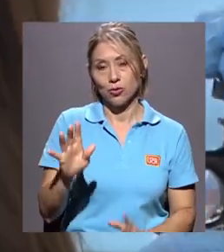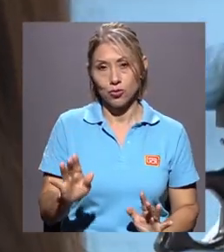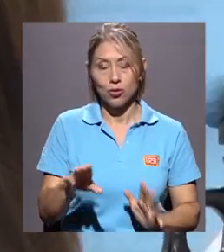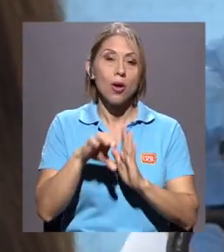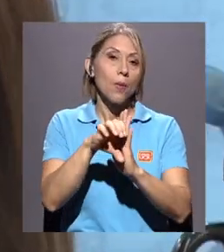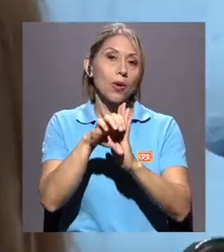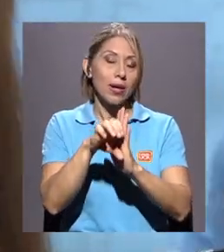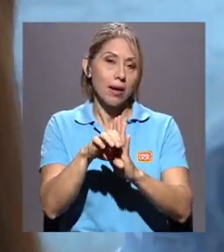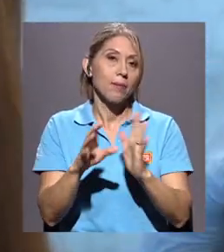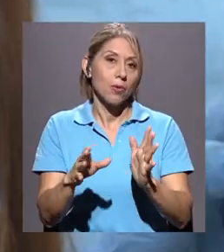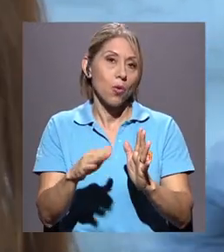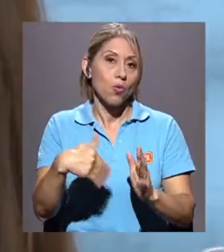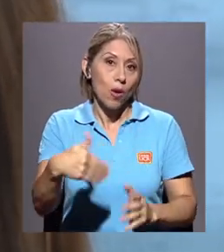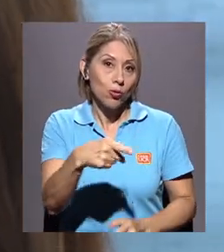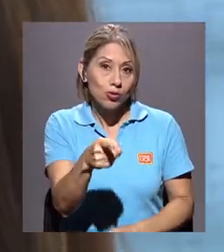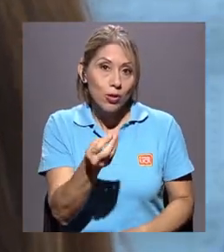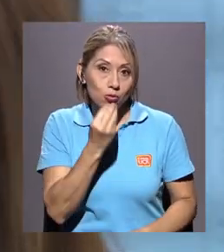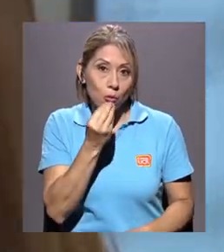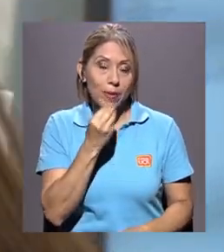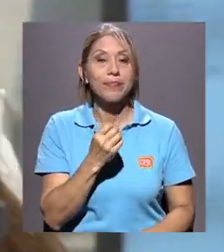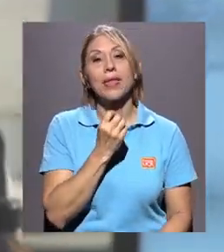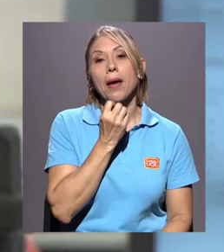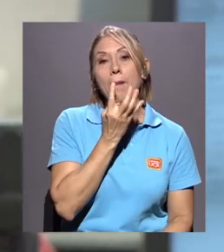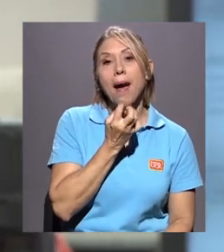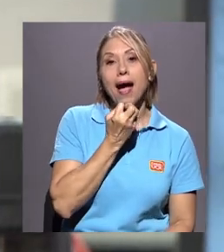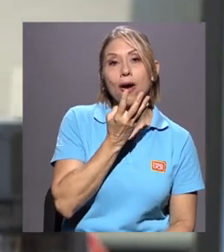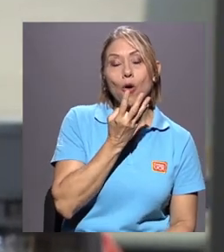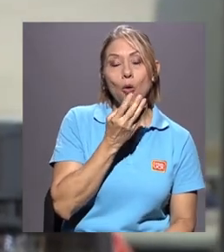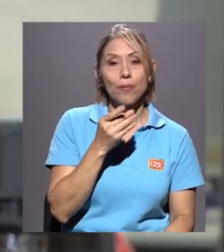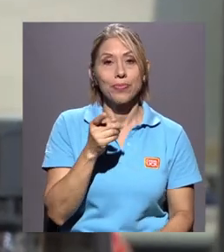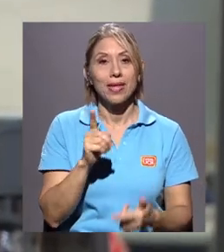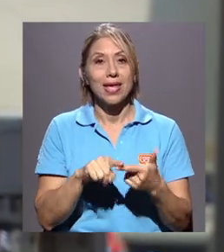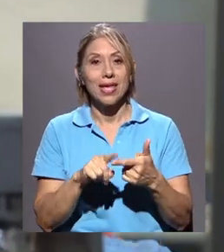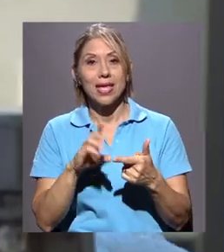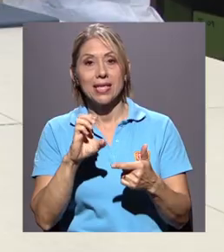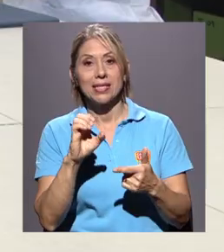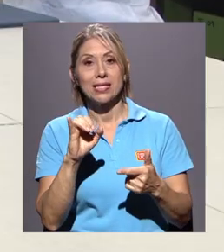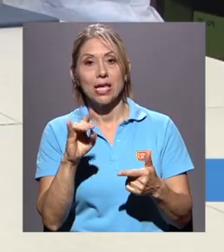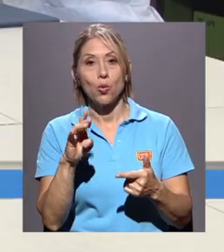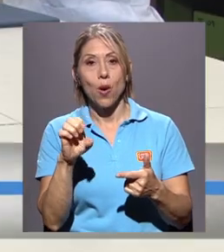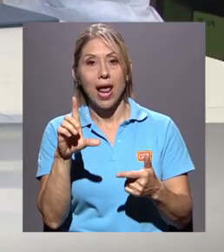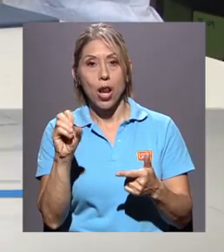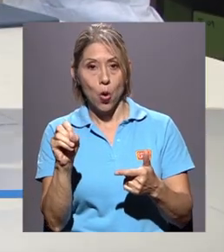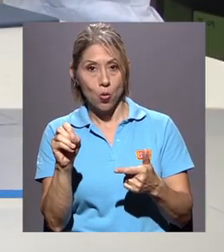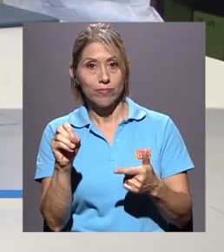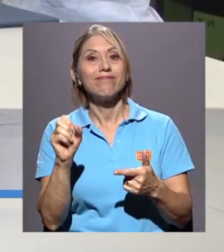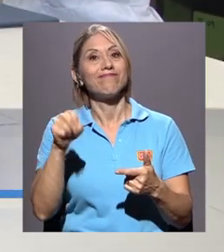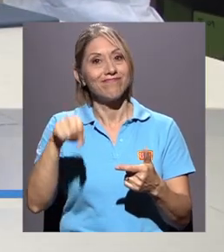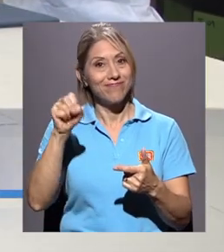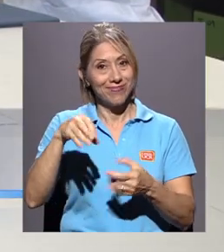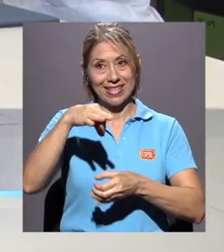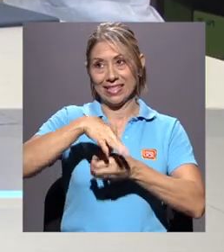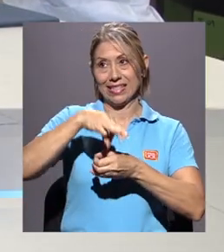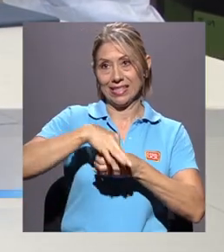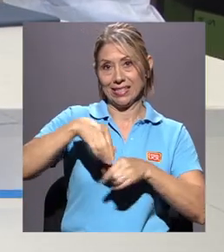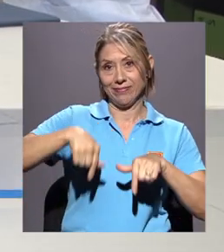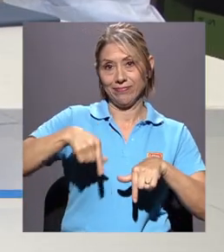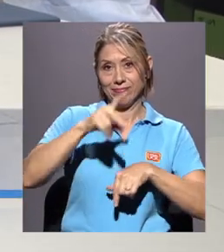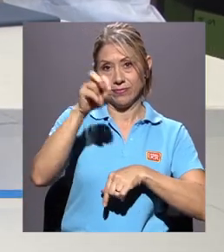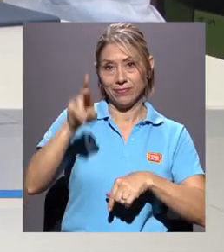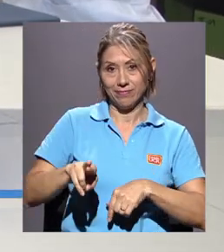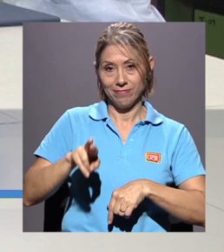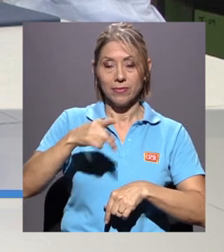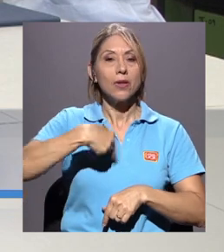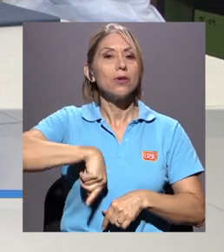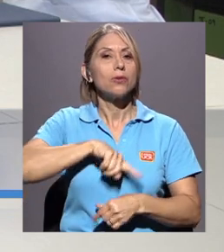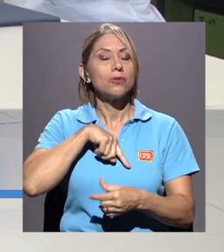por ejemplo a la hora de consumirlos. El mango y el ciruelo efectivamente se cultivan en el país, y nosotros lo que